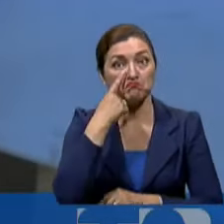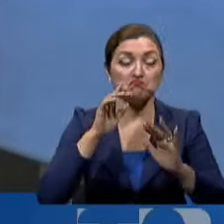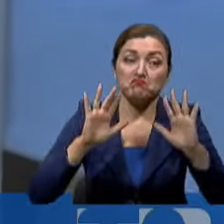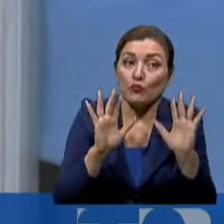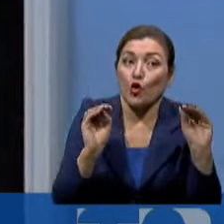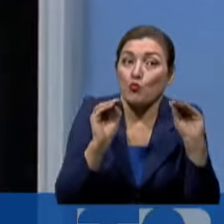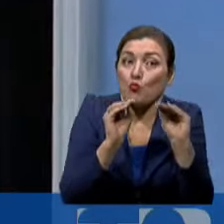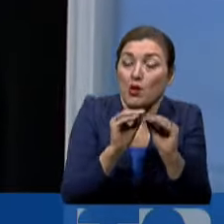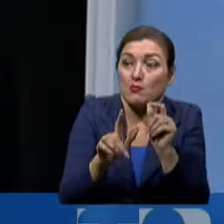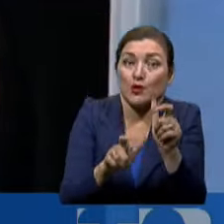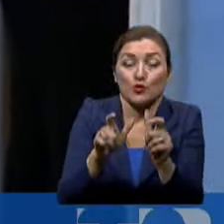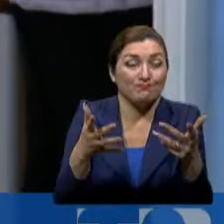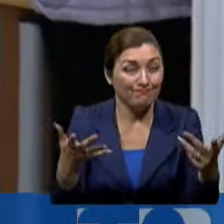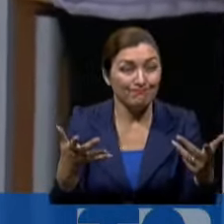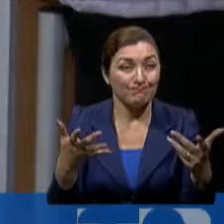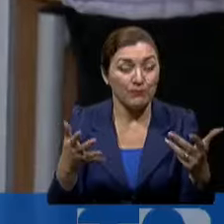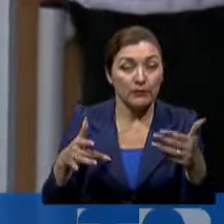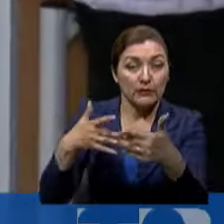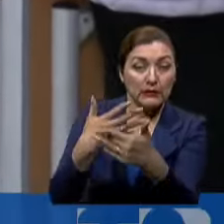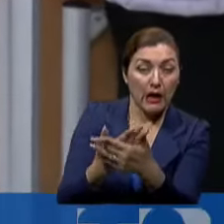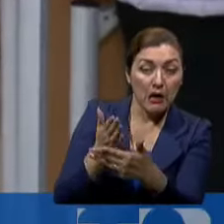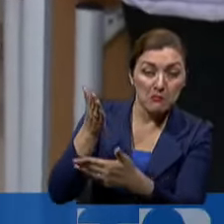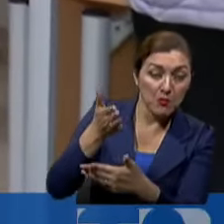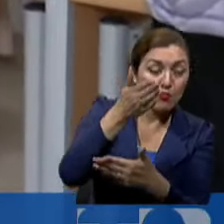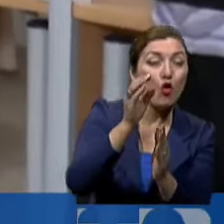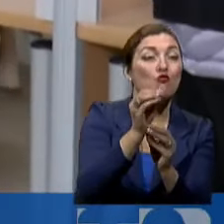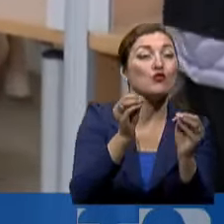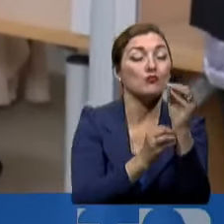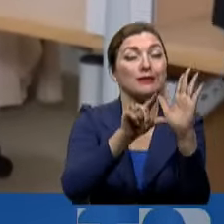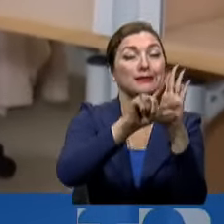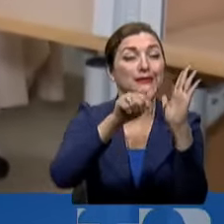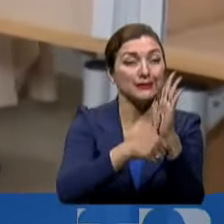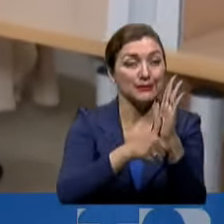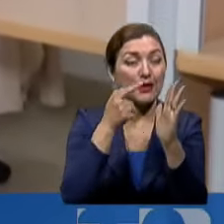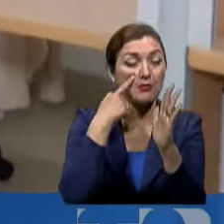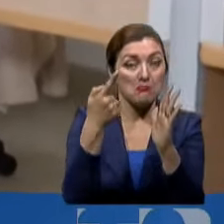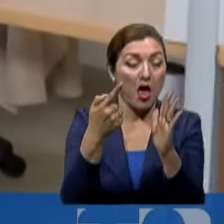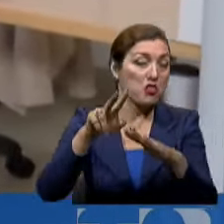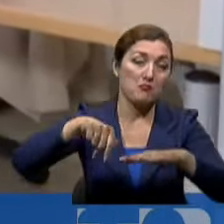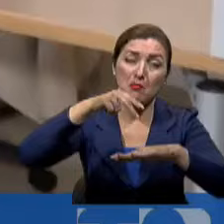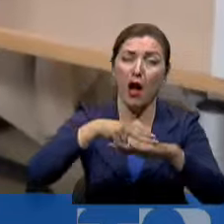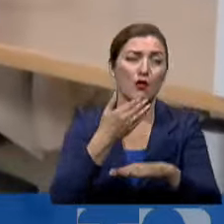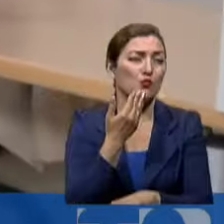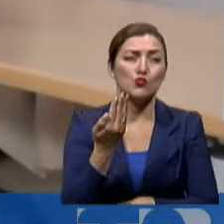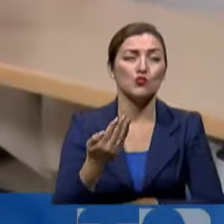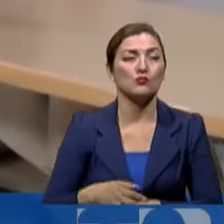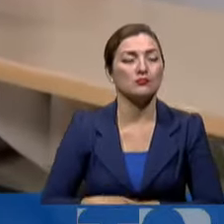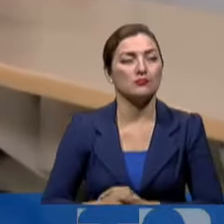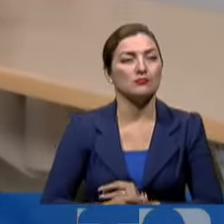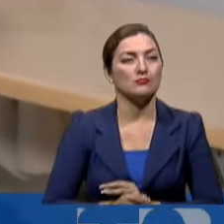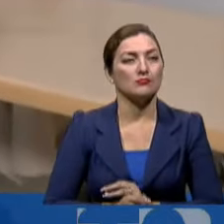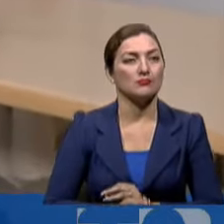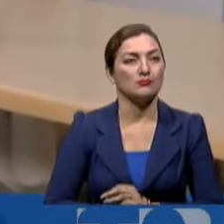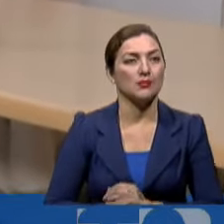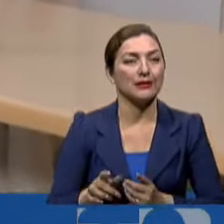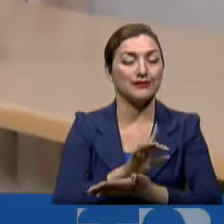un incremento de usuarios que se acercan hasta las distintas agencias del Registro Civil? ¿Ha sido un flujo normal? Entre semana hemos tenido